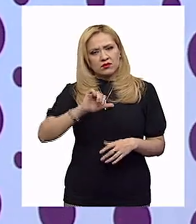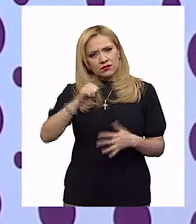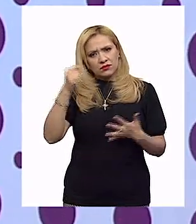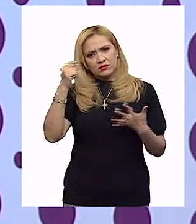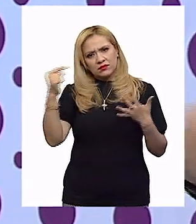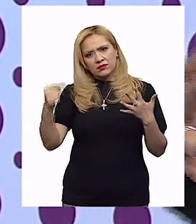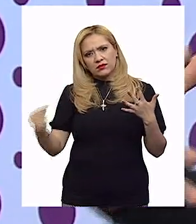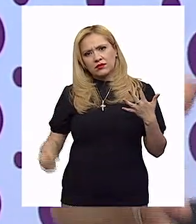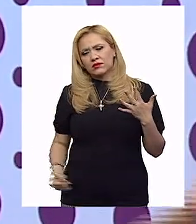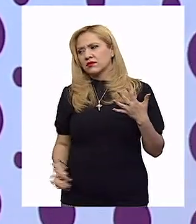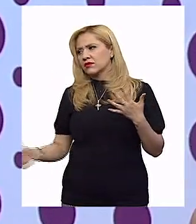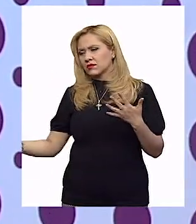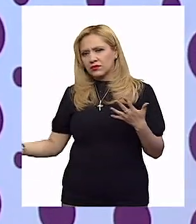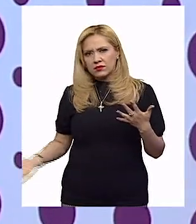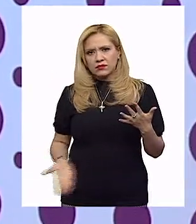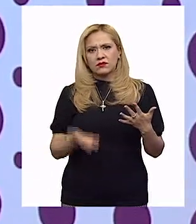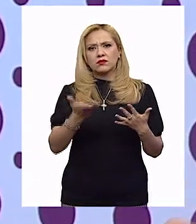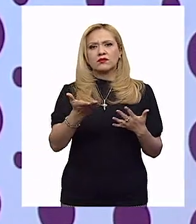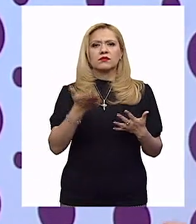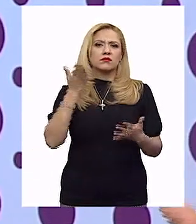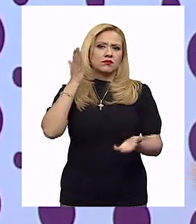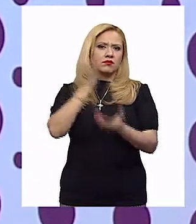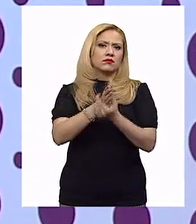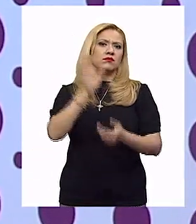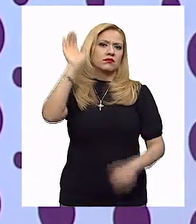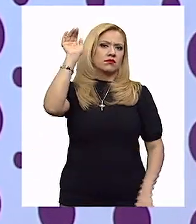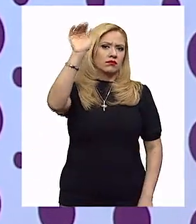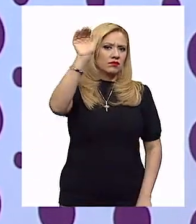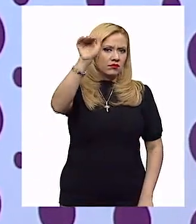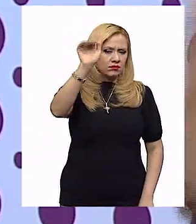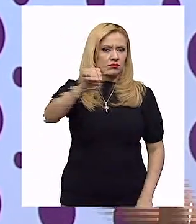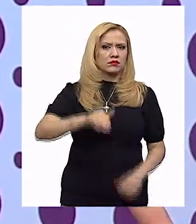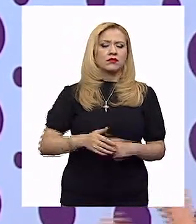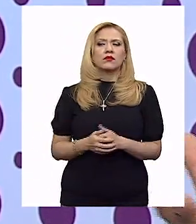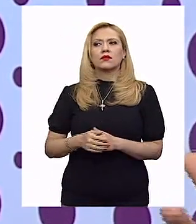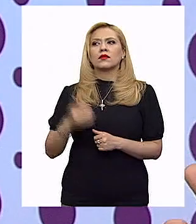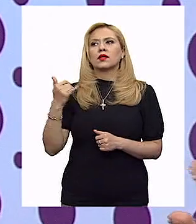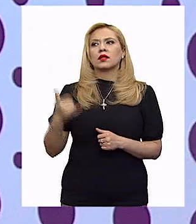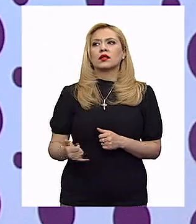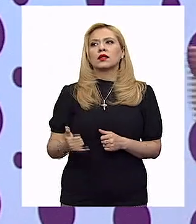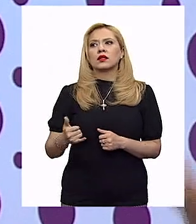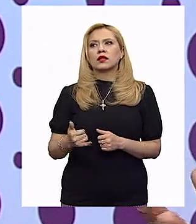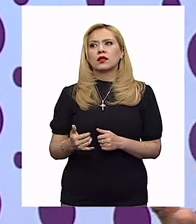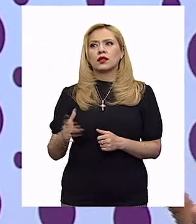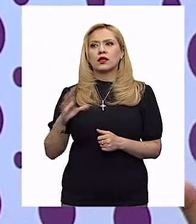otros espacios externos para poder hacer una alerta y mecanismos